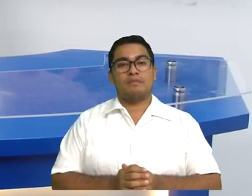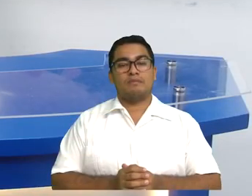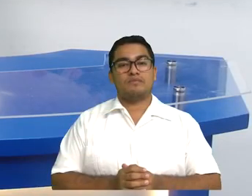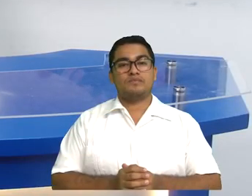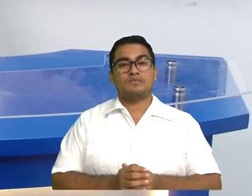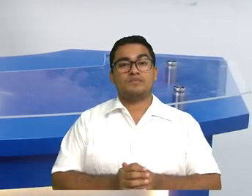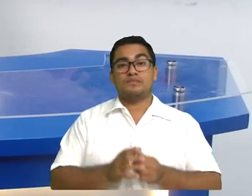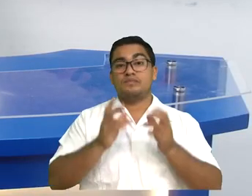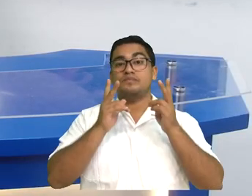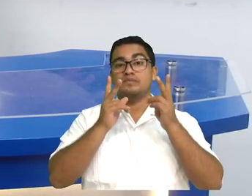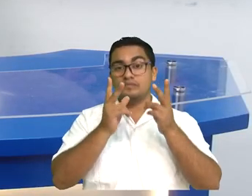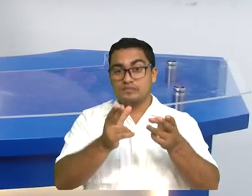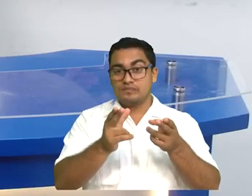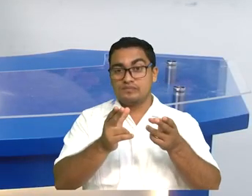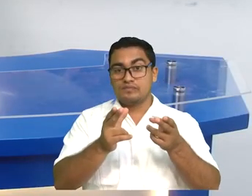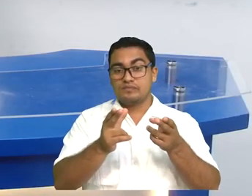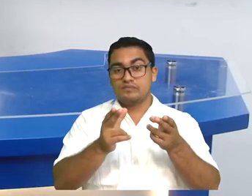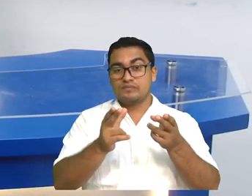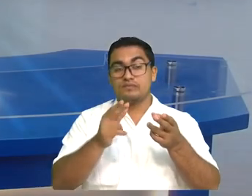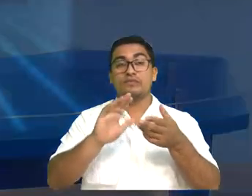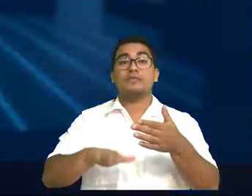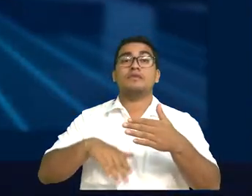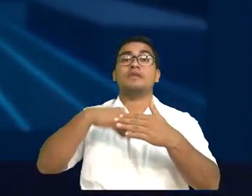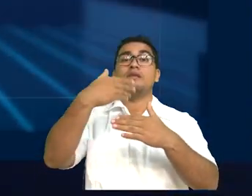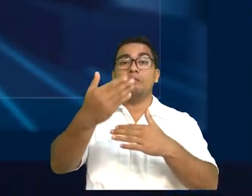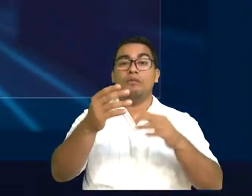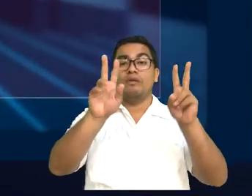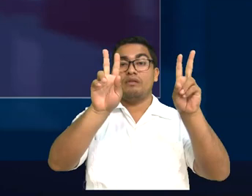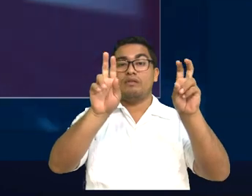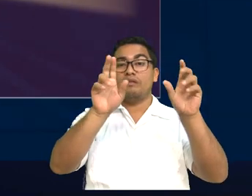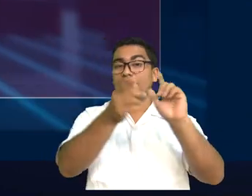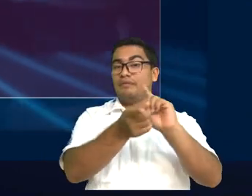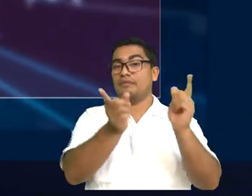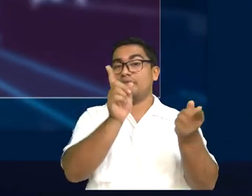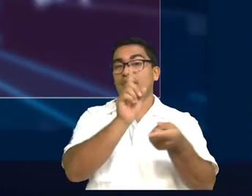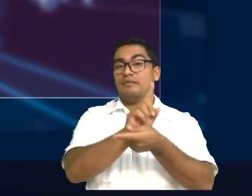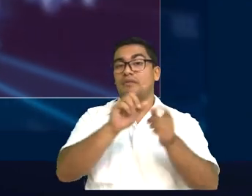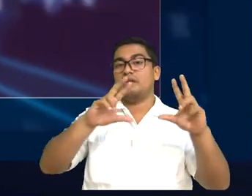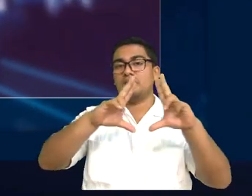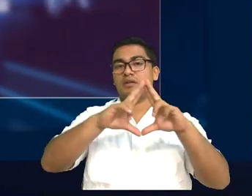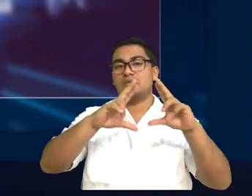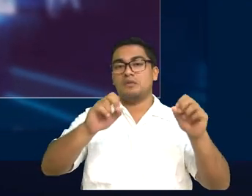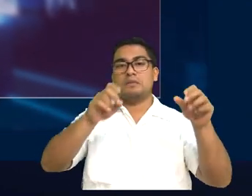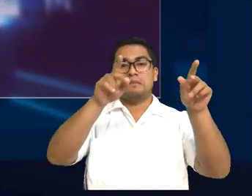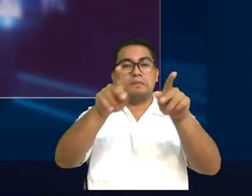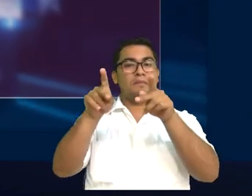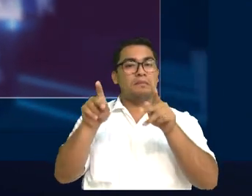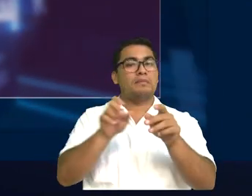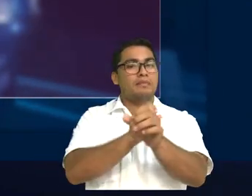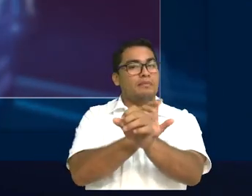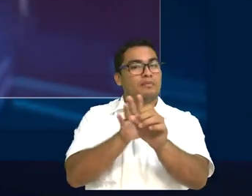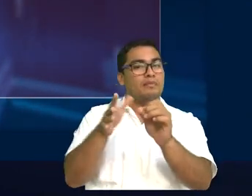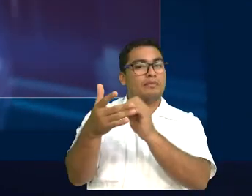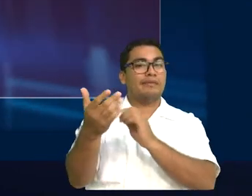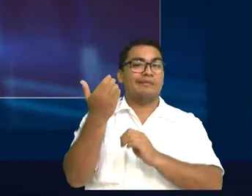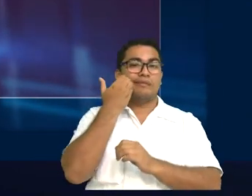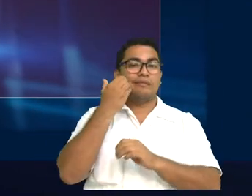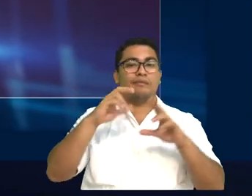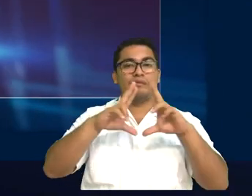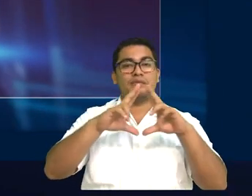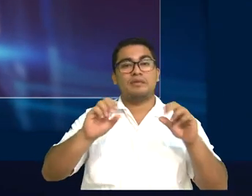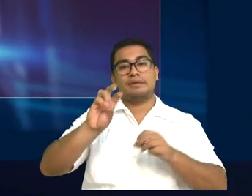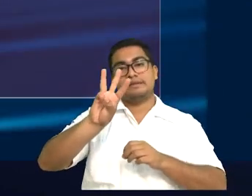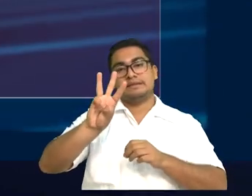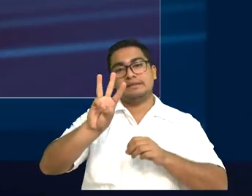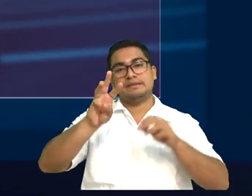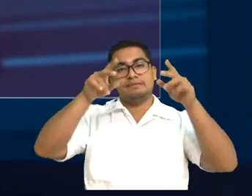Y luego de esta pausa cambiamos de tema. En Nicaragua se mantienen los tres mismos casos confirmados de coronavirus. Detalles